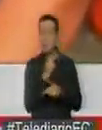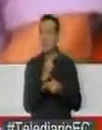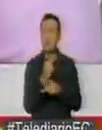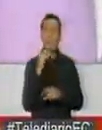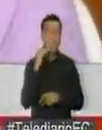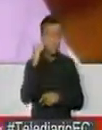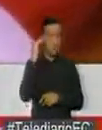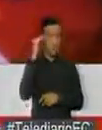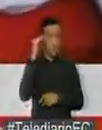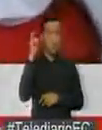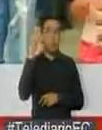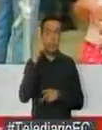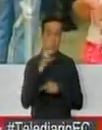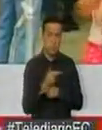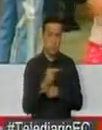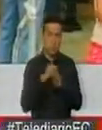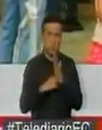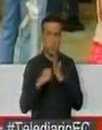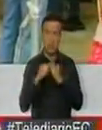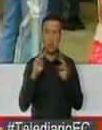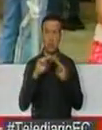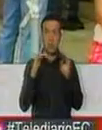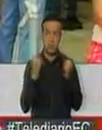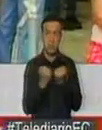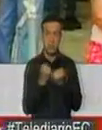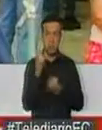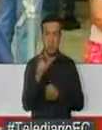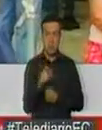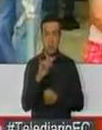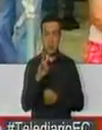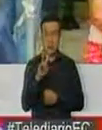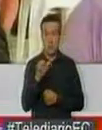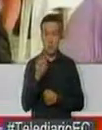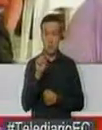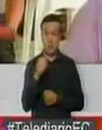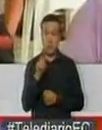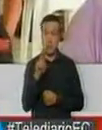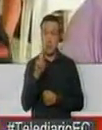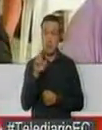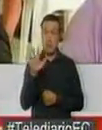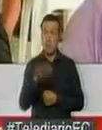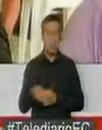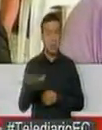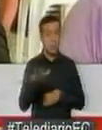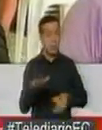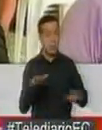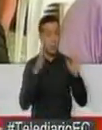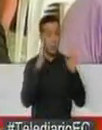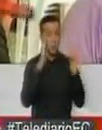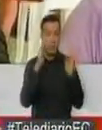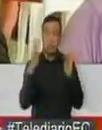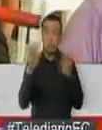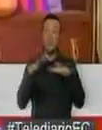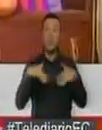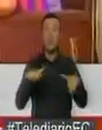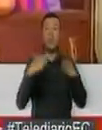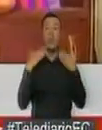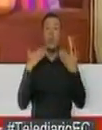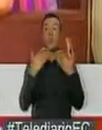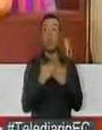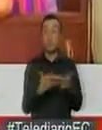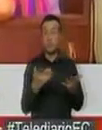adultos mayores. El ministro de Inclusión Económica y Social, Iván Granda, recorrió varios centros de atención prioritaria en Guayaquil